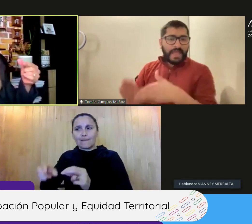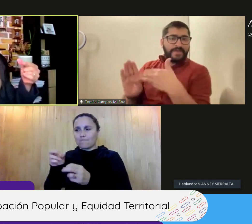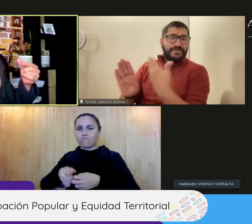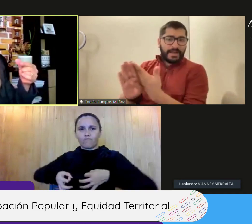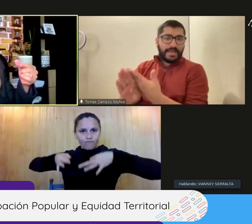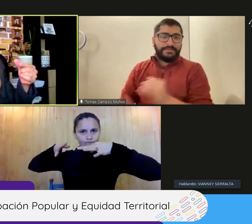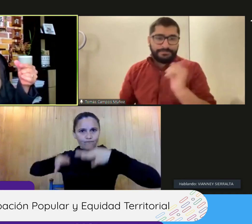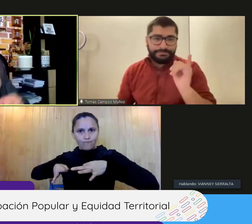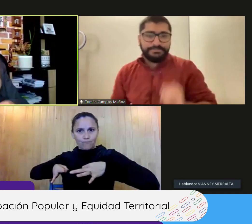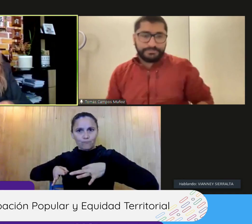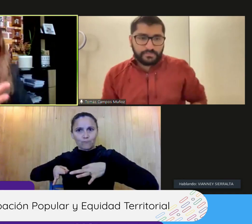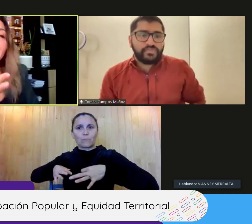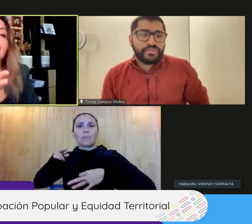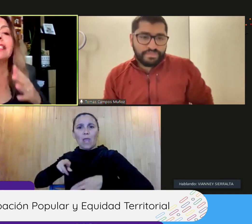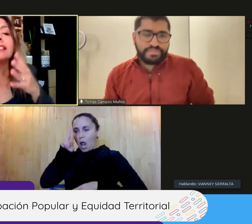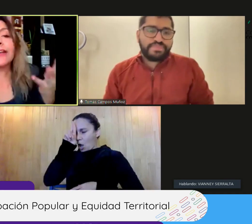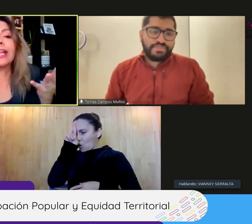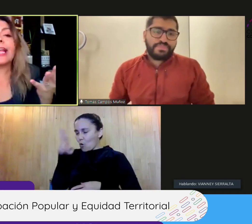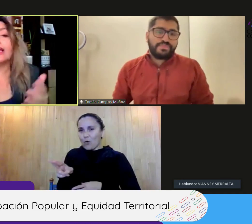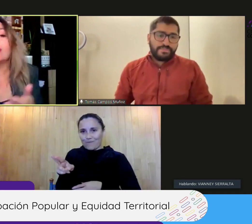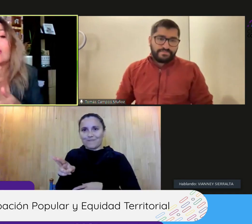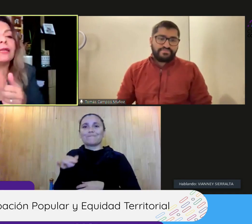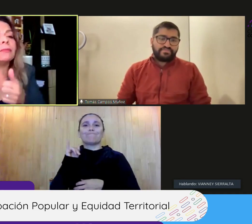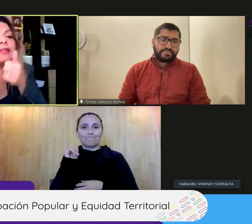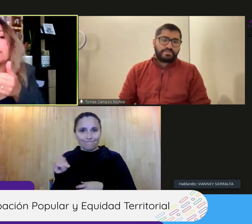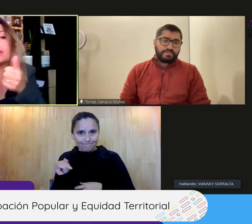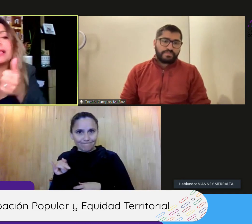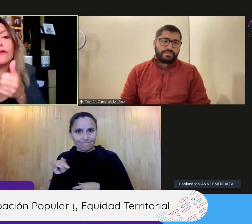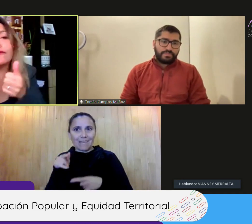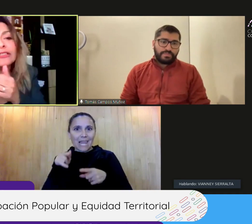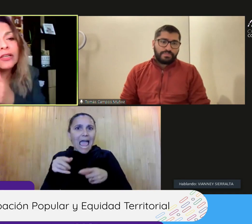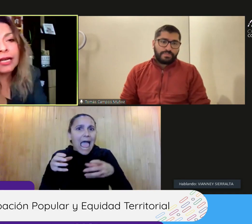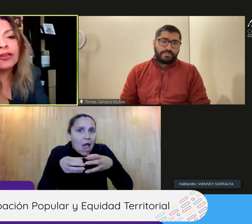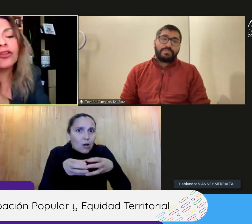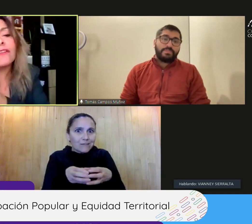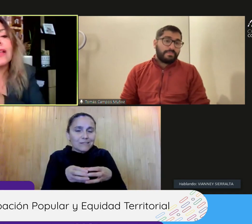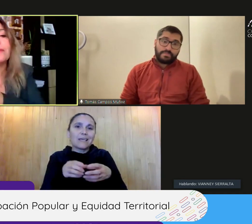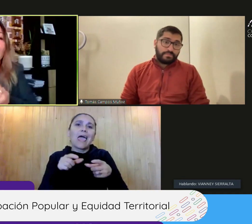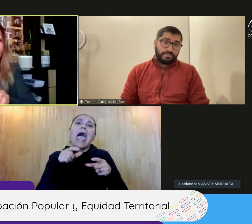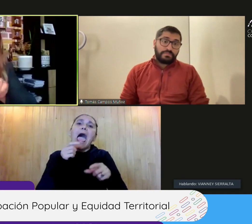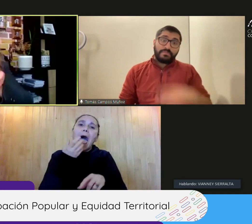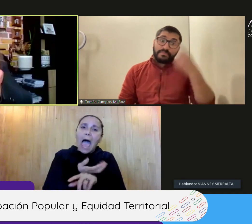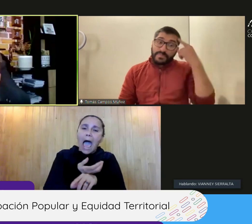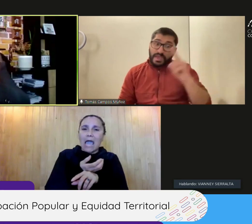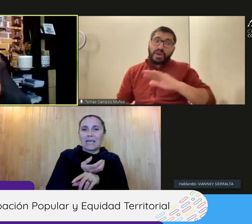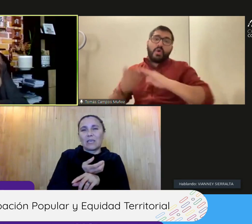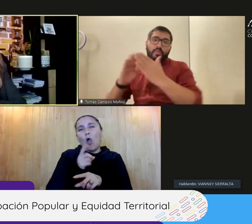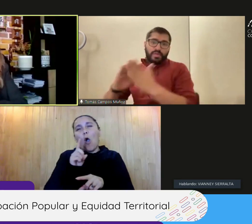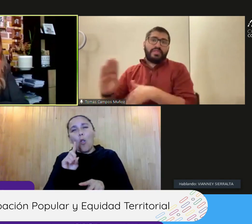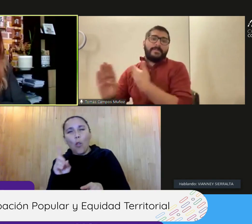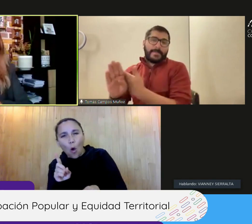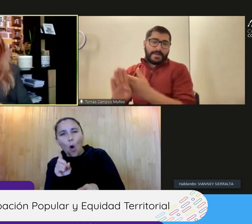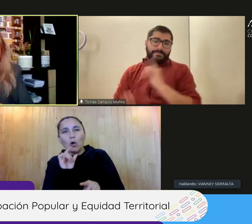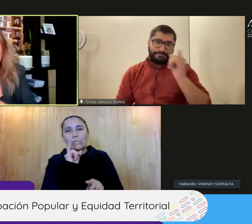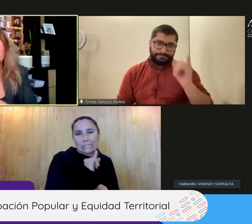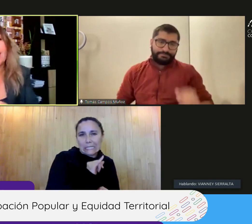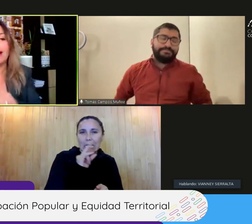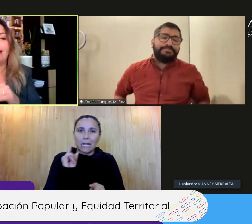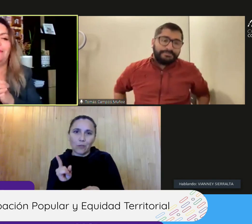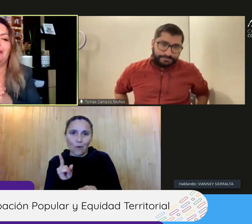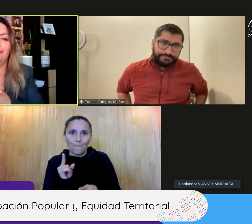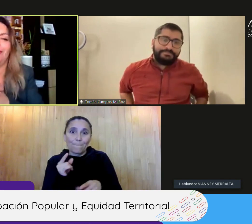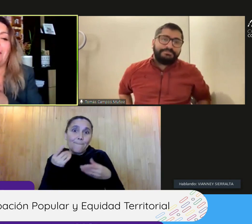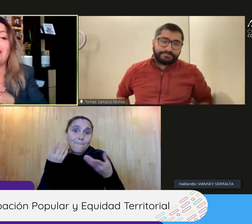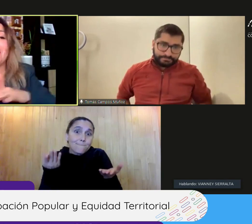estas organizaciones y le van a decir, ¿sabe qué? No hay intérpretes profesionales todavía, pero nosotros respaldamos a esta